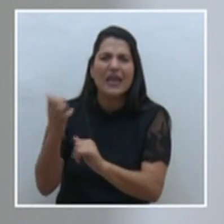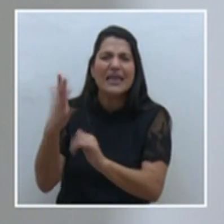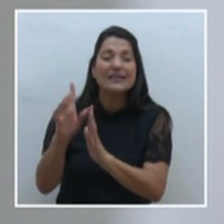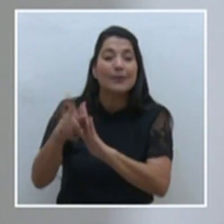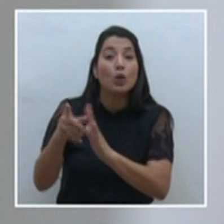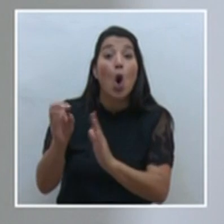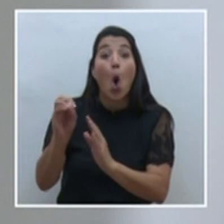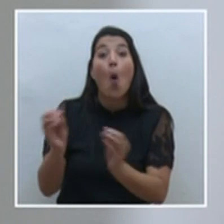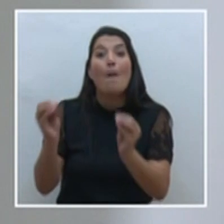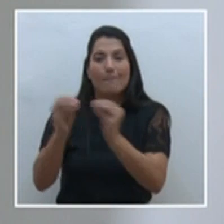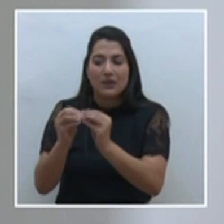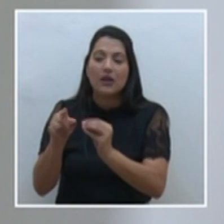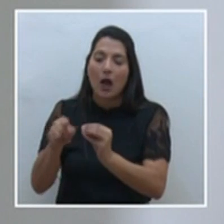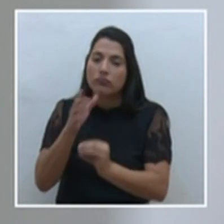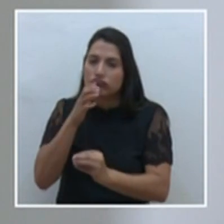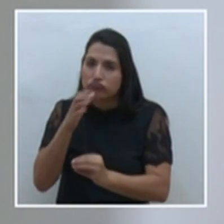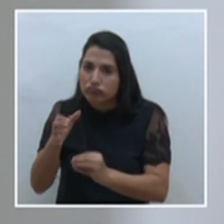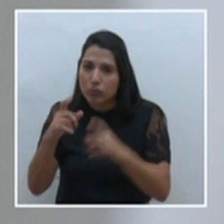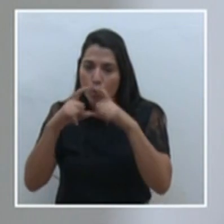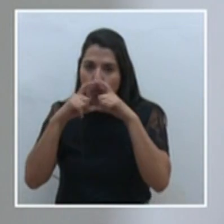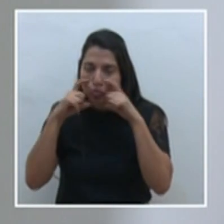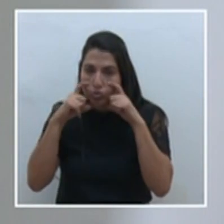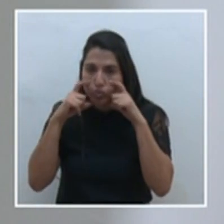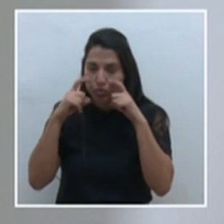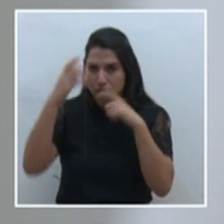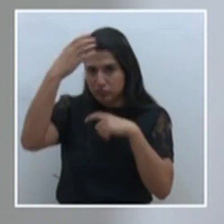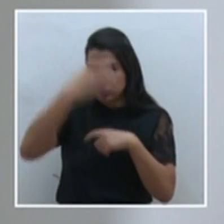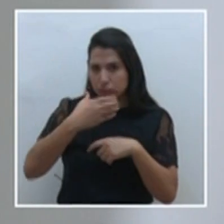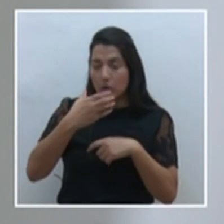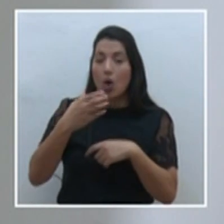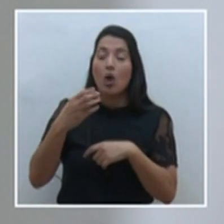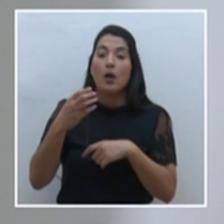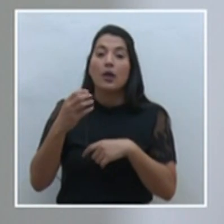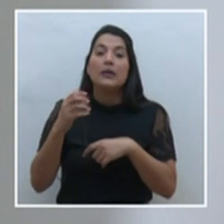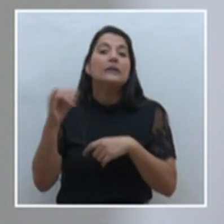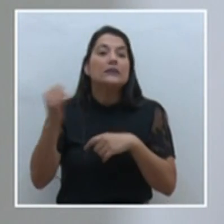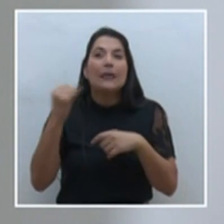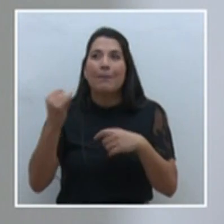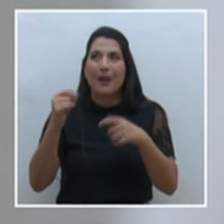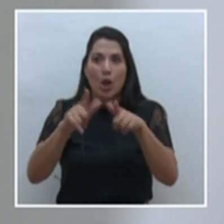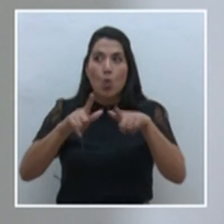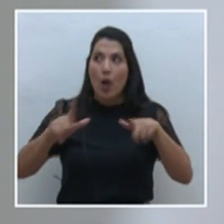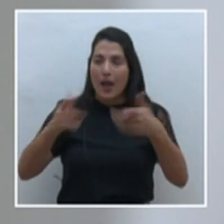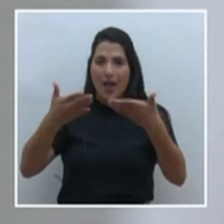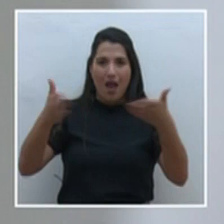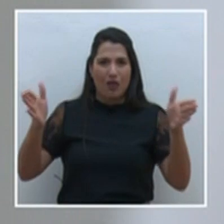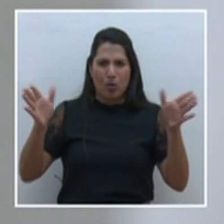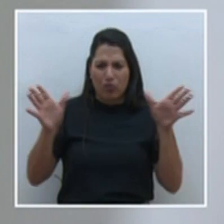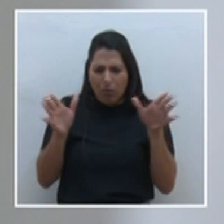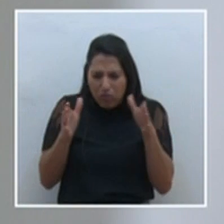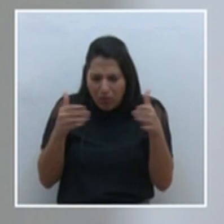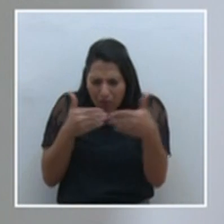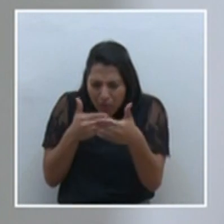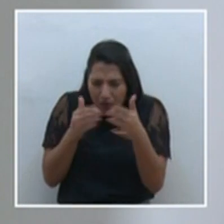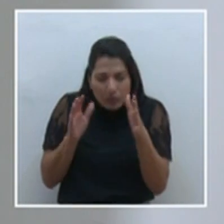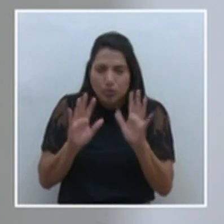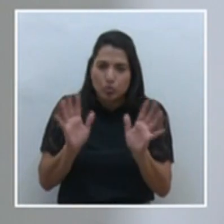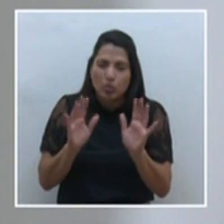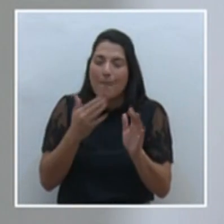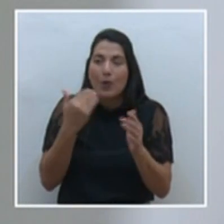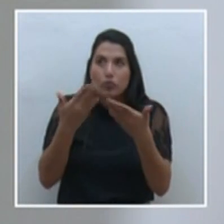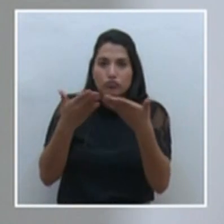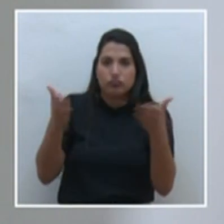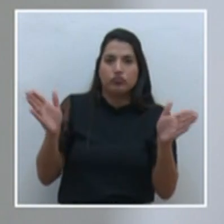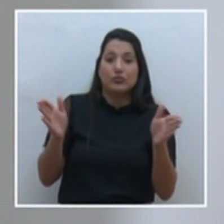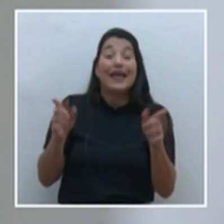minutos. Siempre, pues hemos dicho, la ventilación, por ejemplo, del lugar sigue siendo muy importante, pero también lo hemos dicho incluso para personas que atienden al público